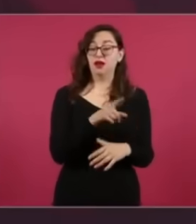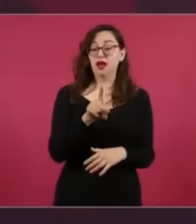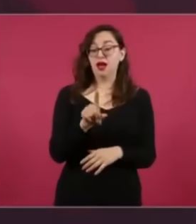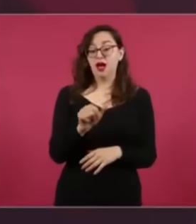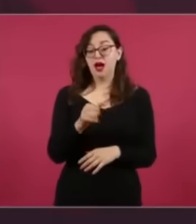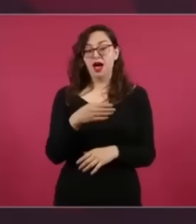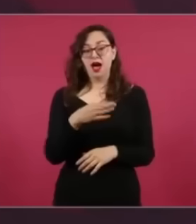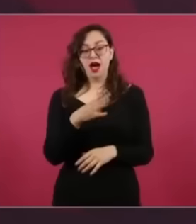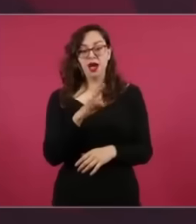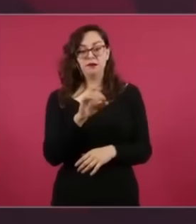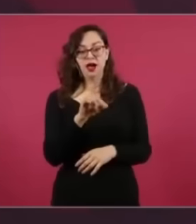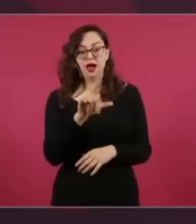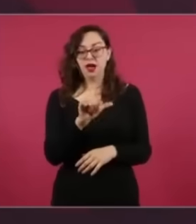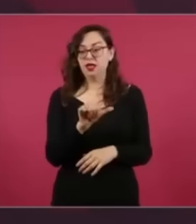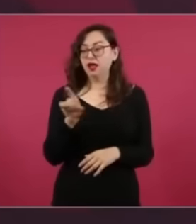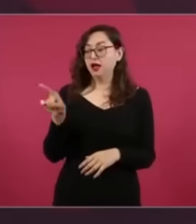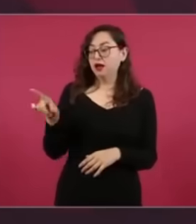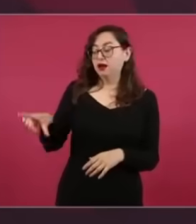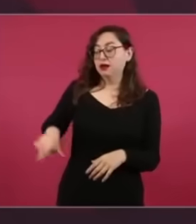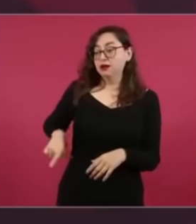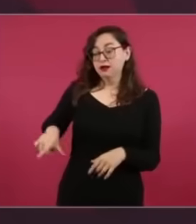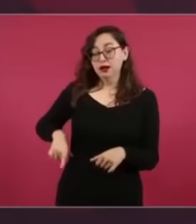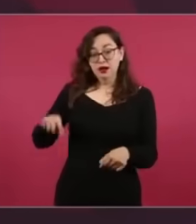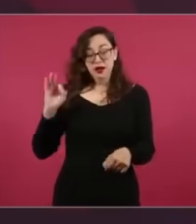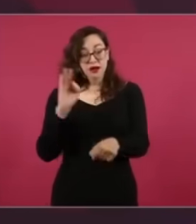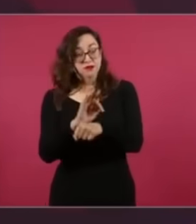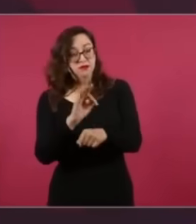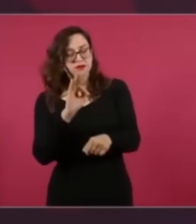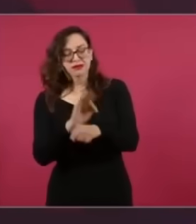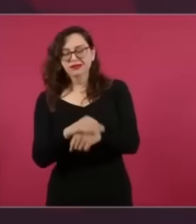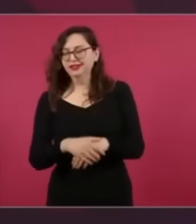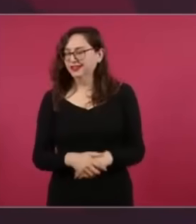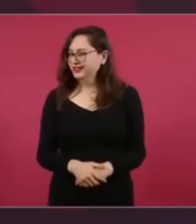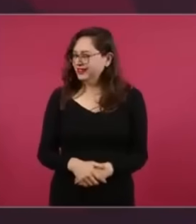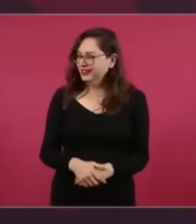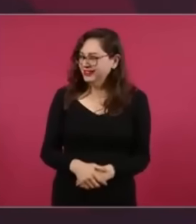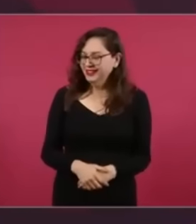esto es periodismo ético? El del